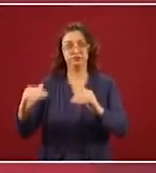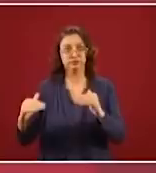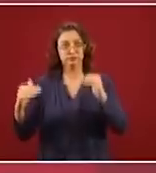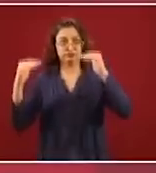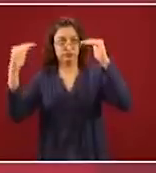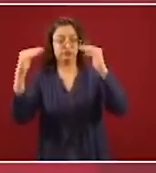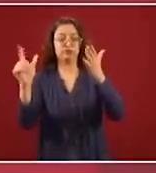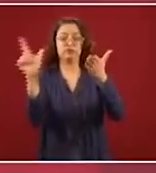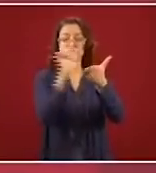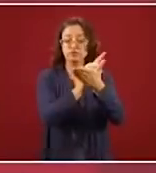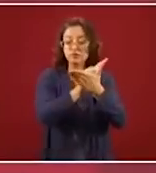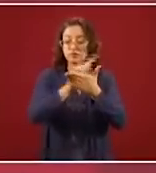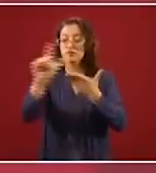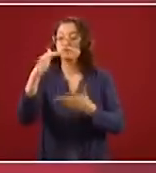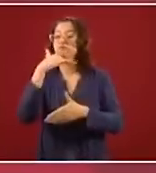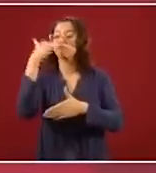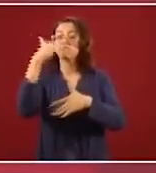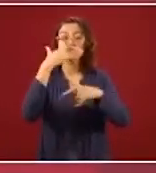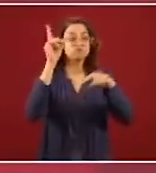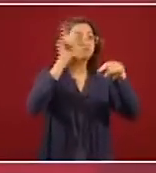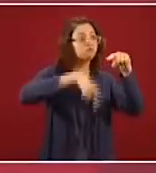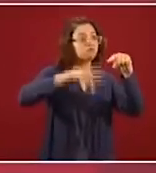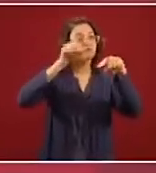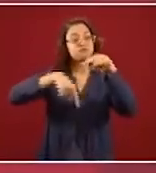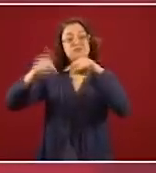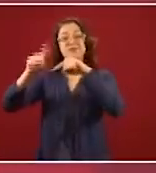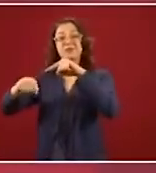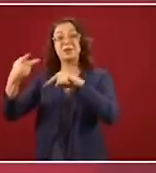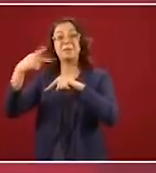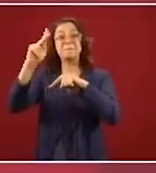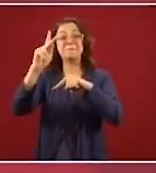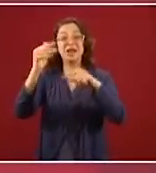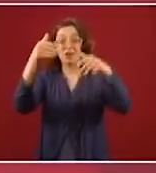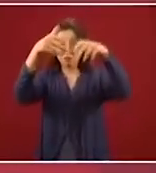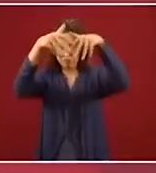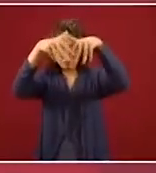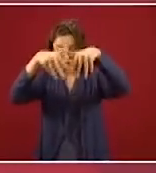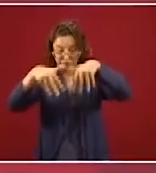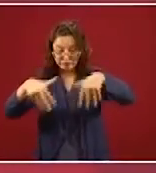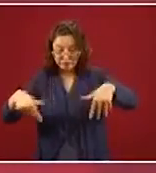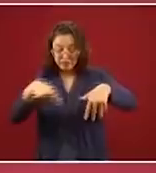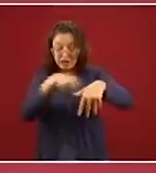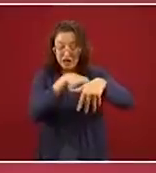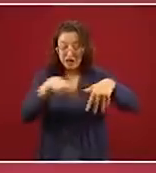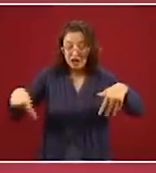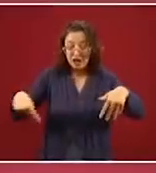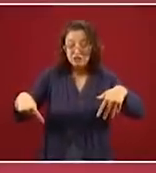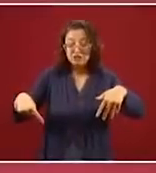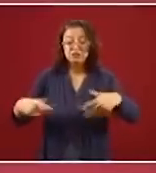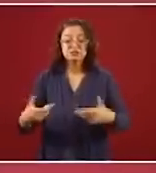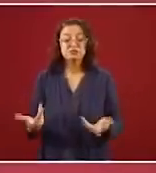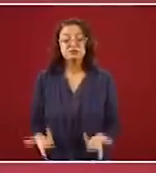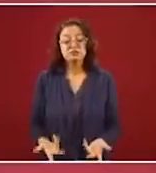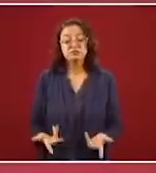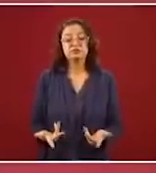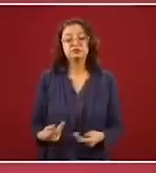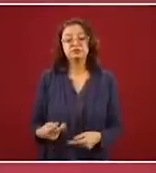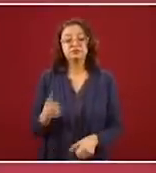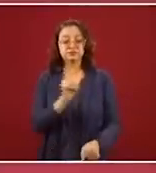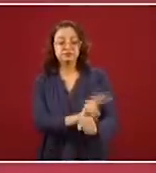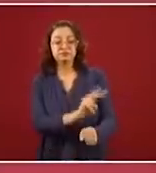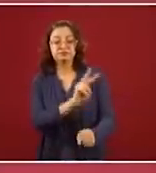limpiando, pero si siguen los inspectores y pasan a recoger el